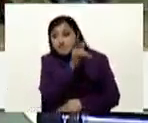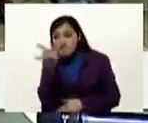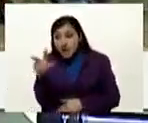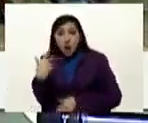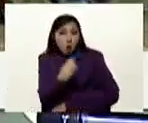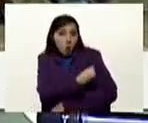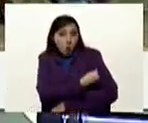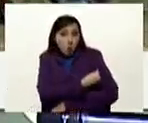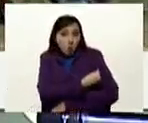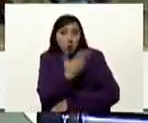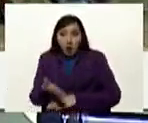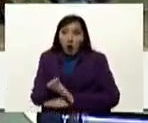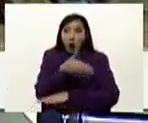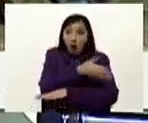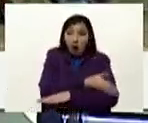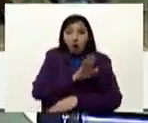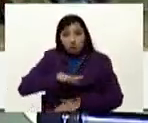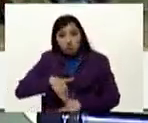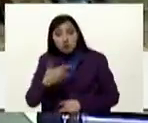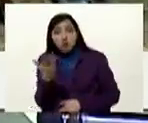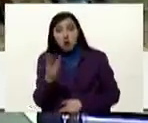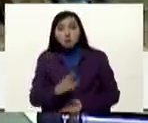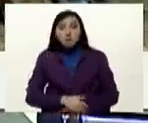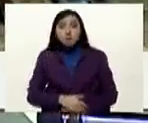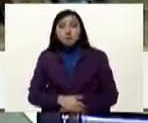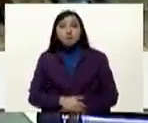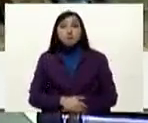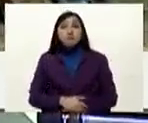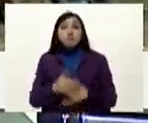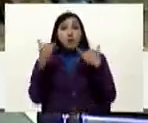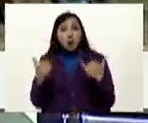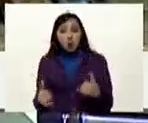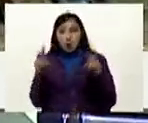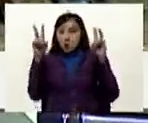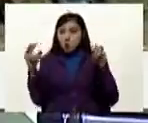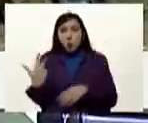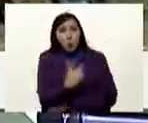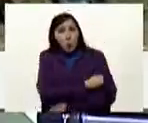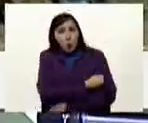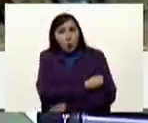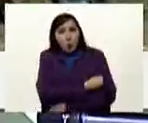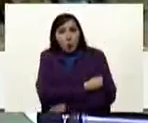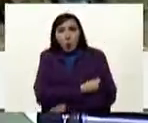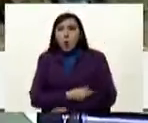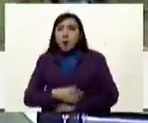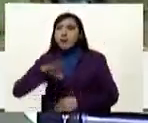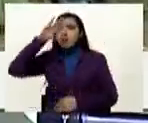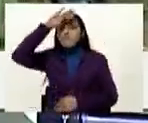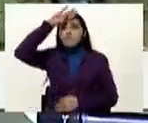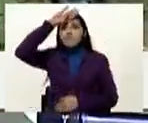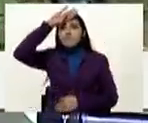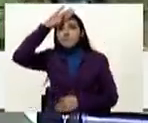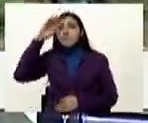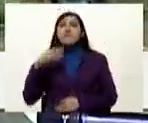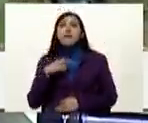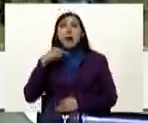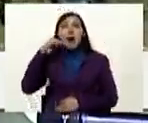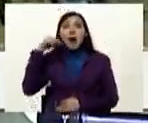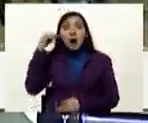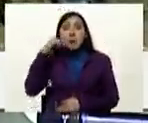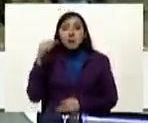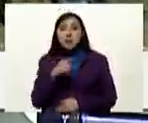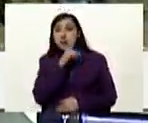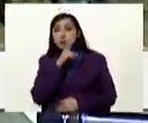su vacuna contra la fiebre amarilla. Ahora hay una nueva vacuna contra la fiebre amarilla, que ya después